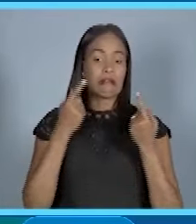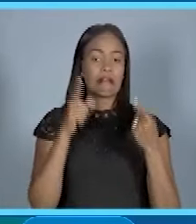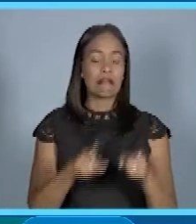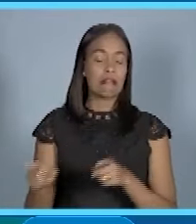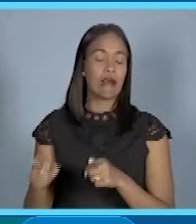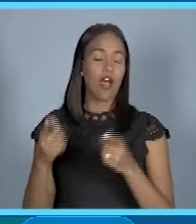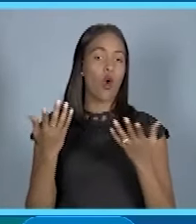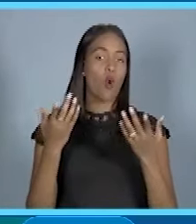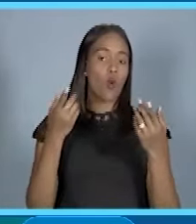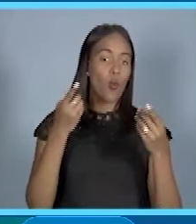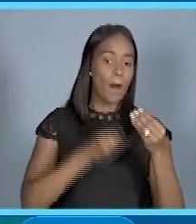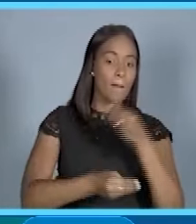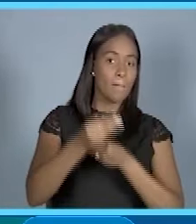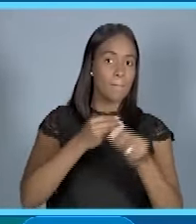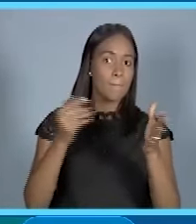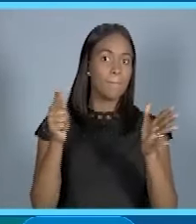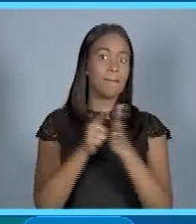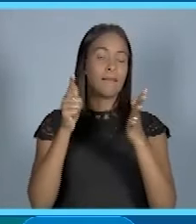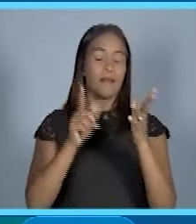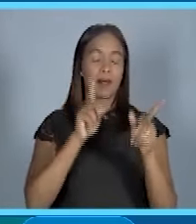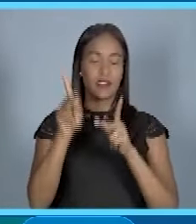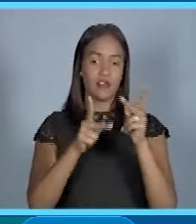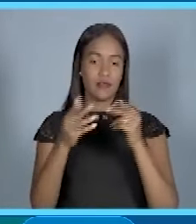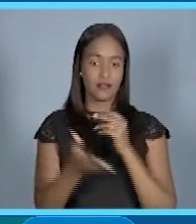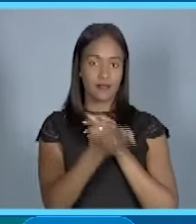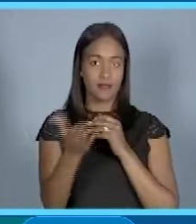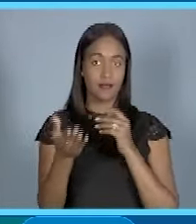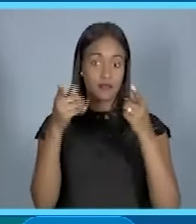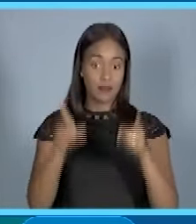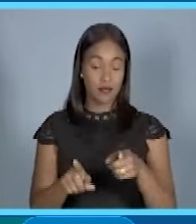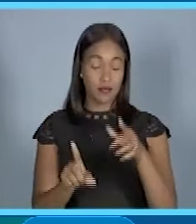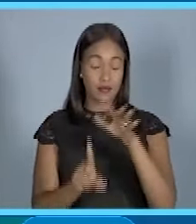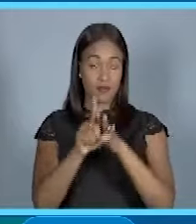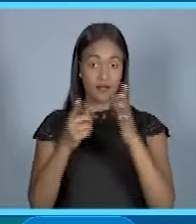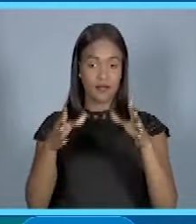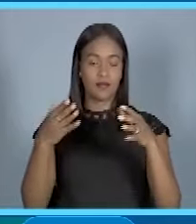o objeto de tráfico ilícito de migrantes, el cual cursa en el